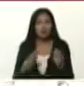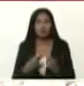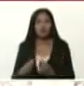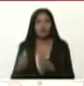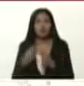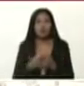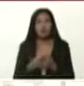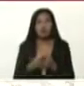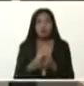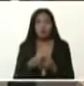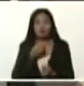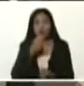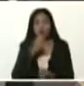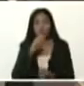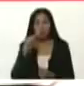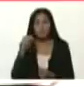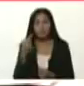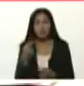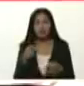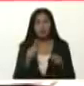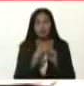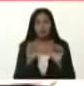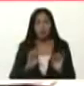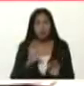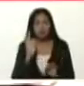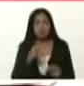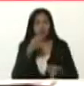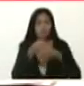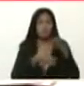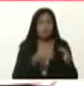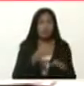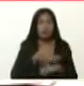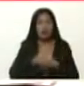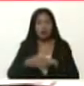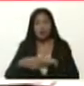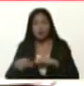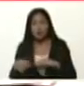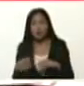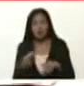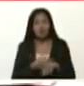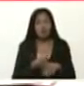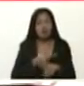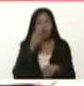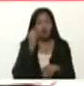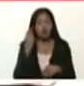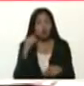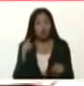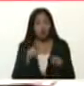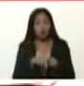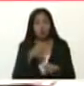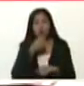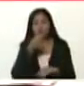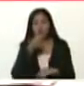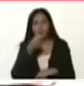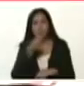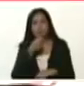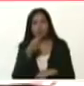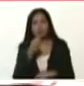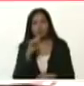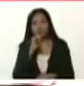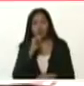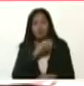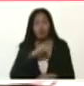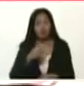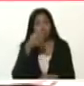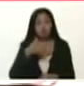una rueda de prensa mañana, a nivel regional, gobernadores, den su rueda de prensa e informen a